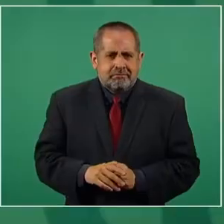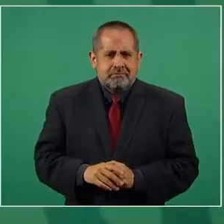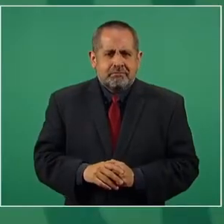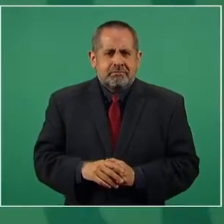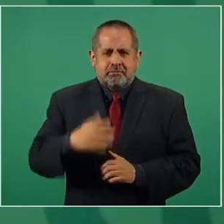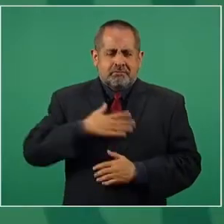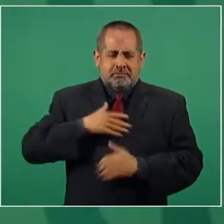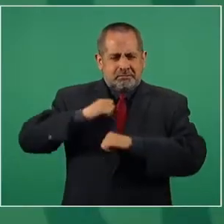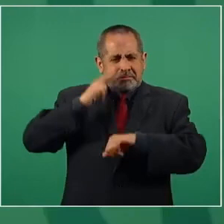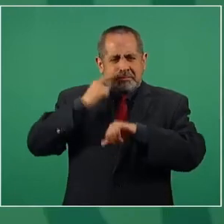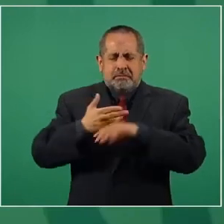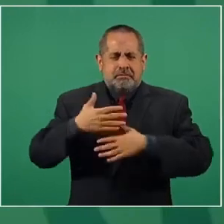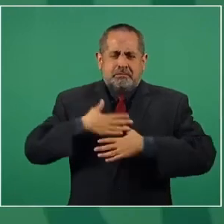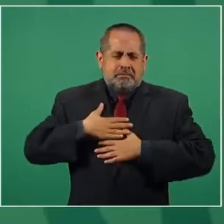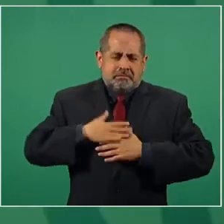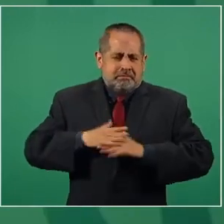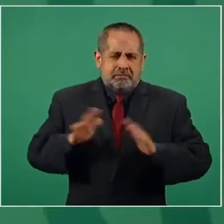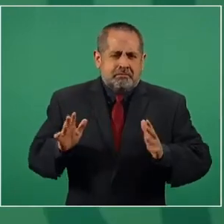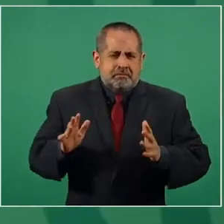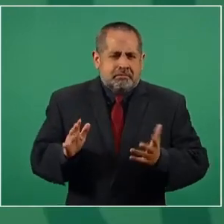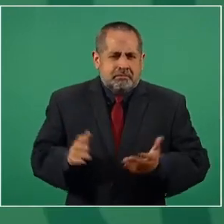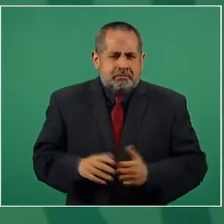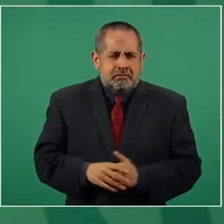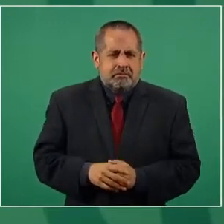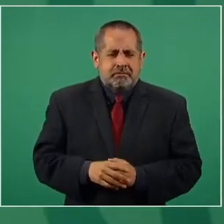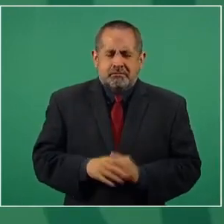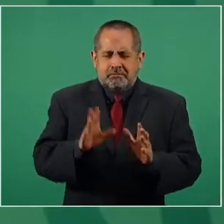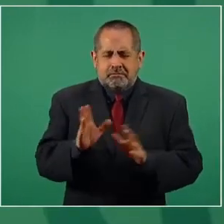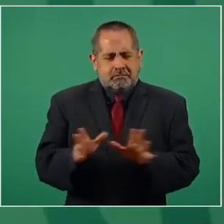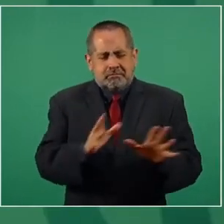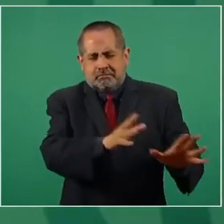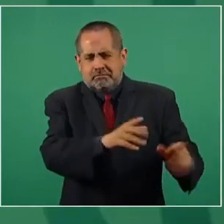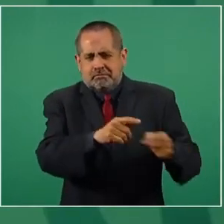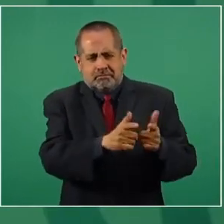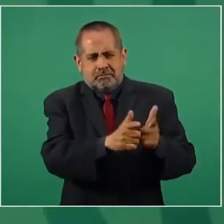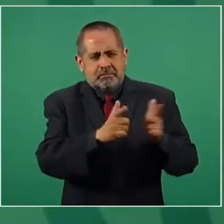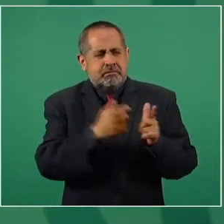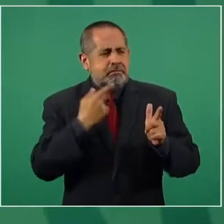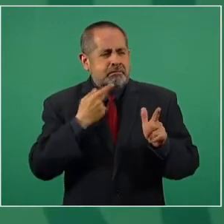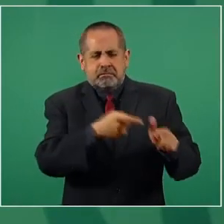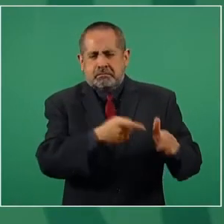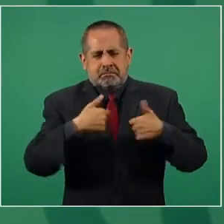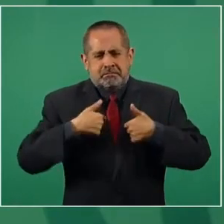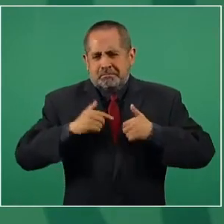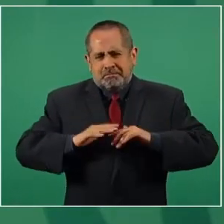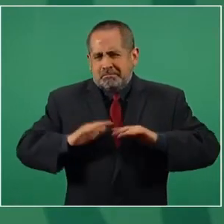no me corresponde. Lo sé, lo sé. Eso tiene que ver con los partidos.